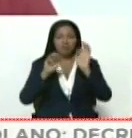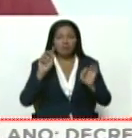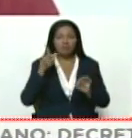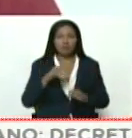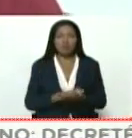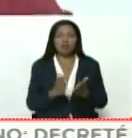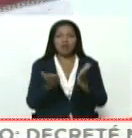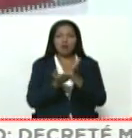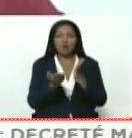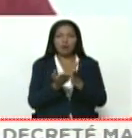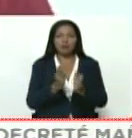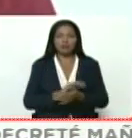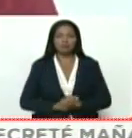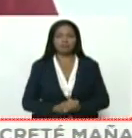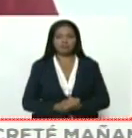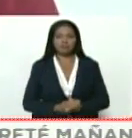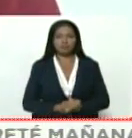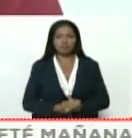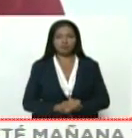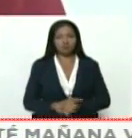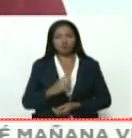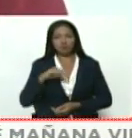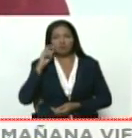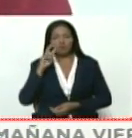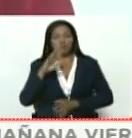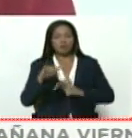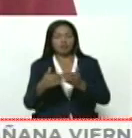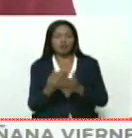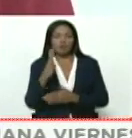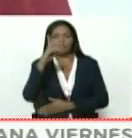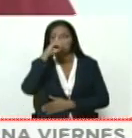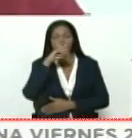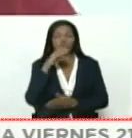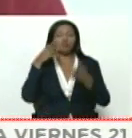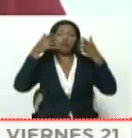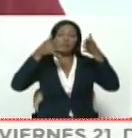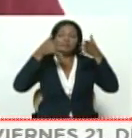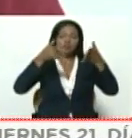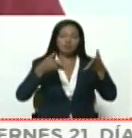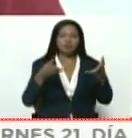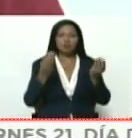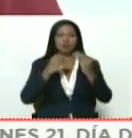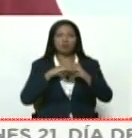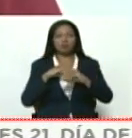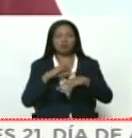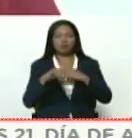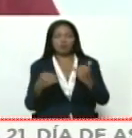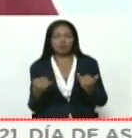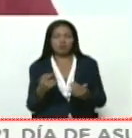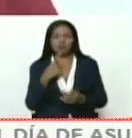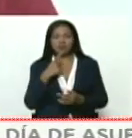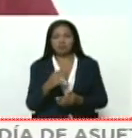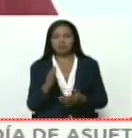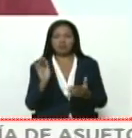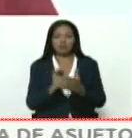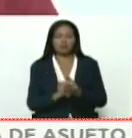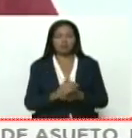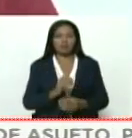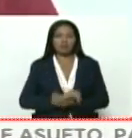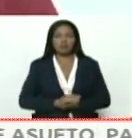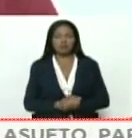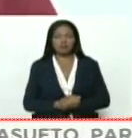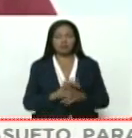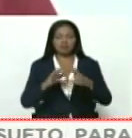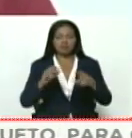esta escuela. Hemos definido 4 ejes de formación, los voy a refrescar, lo decía la compañera